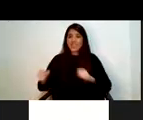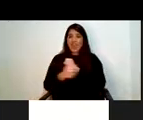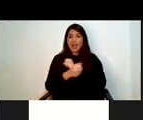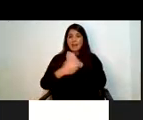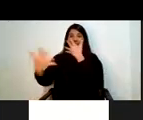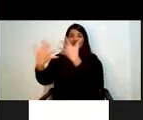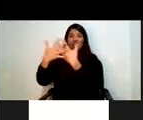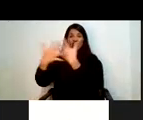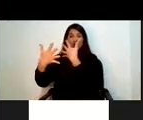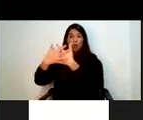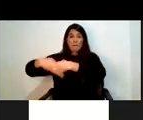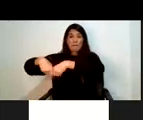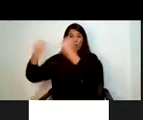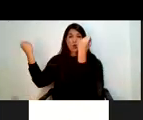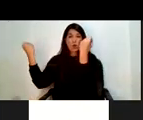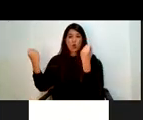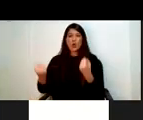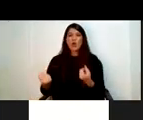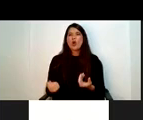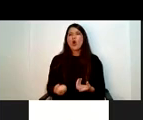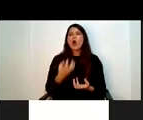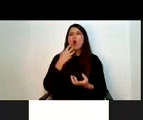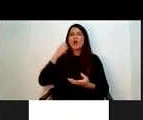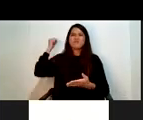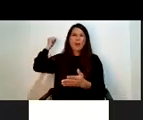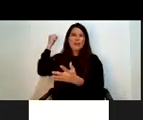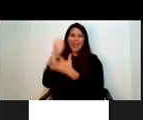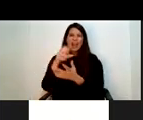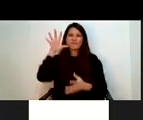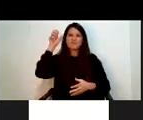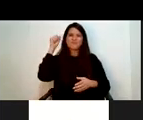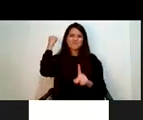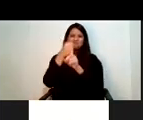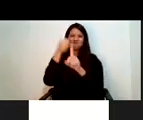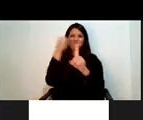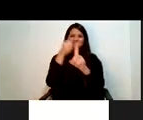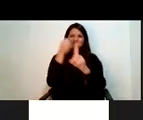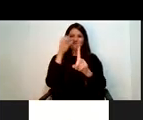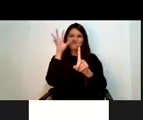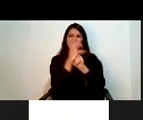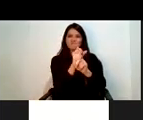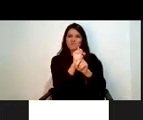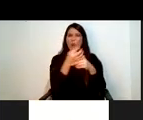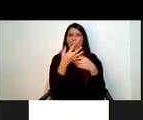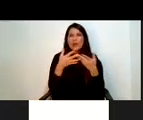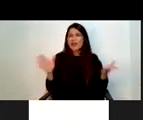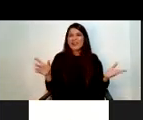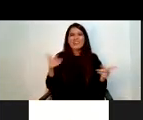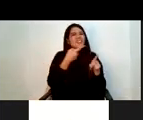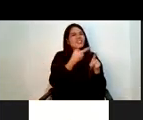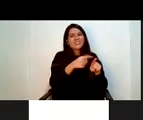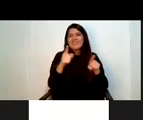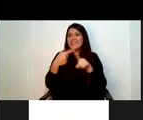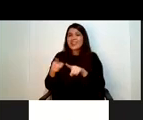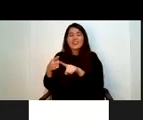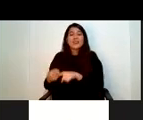vidrio, o empieza a agredir a cualquier persona que esté frente de él. Por eso